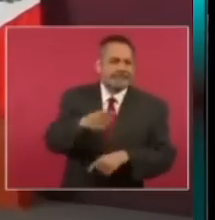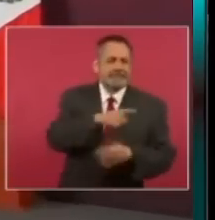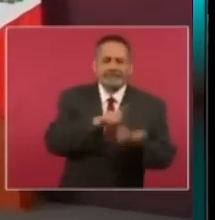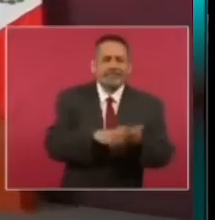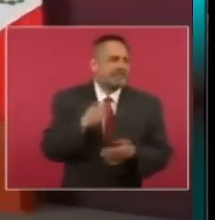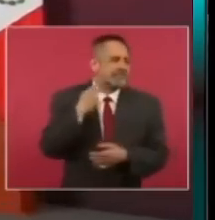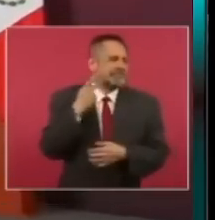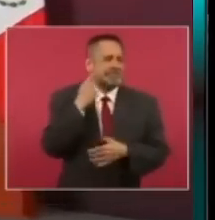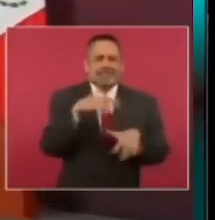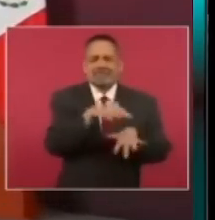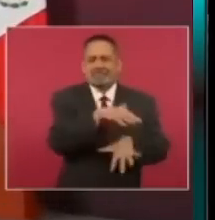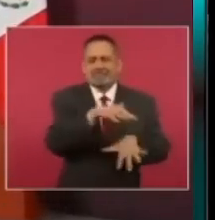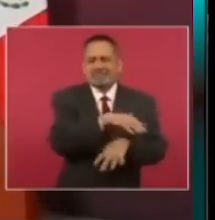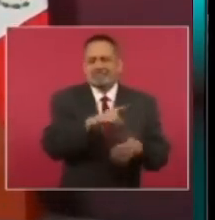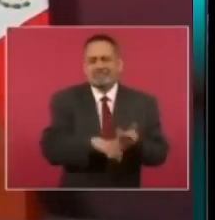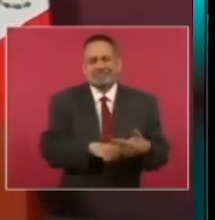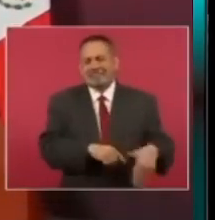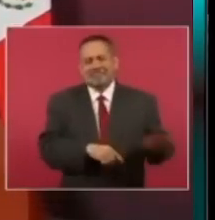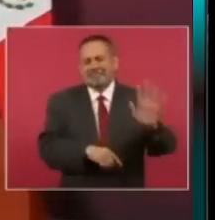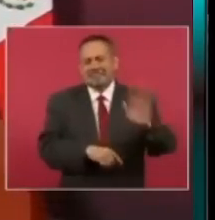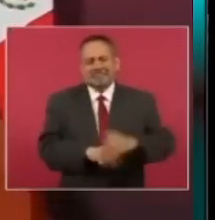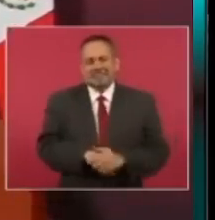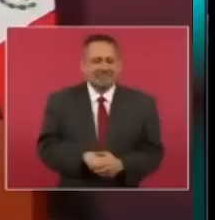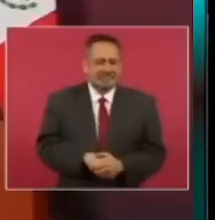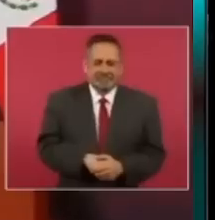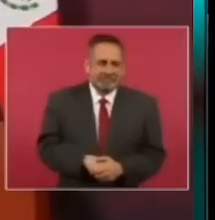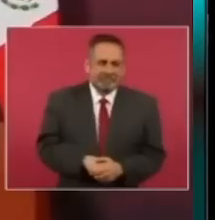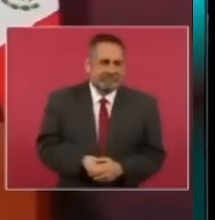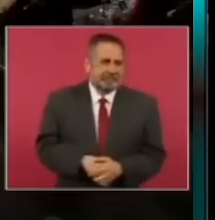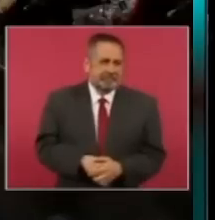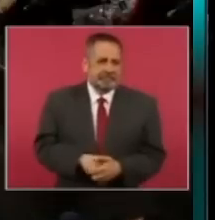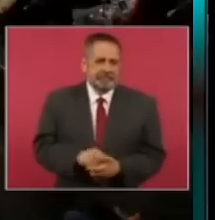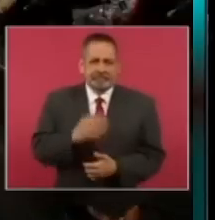La verdad, no tienen